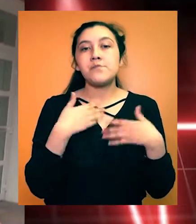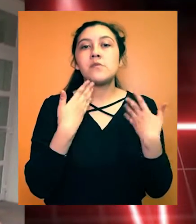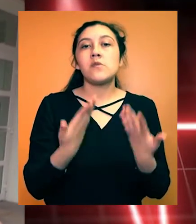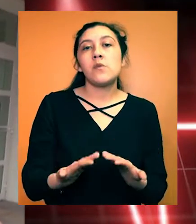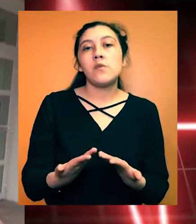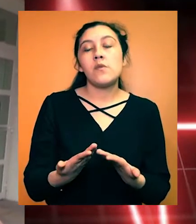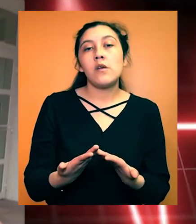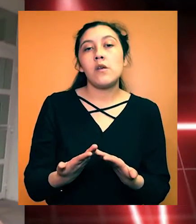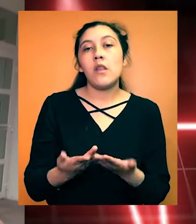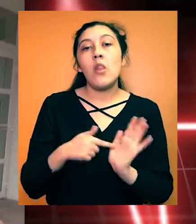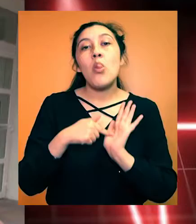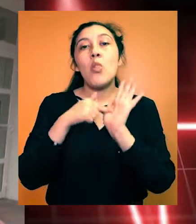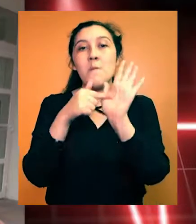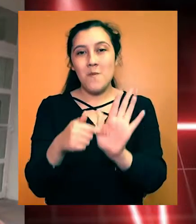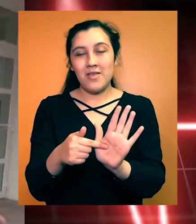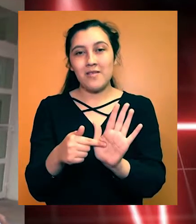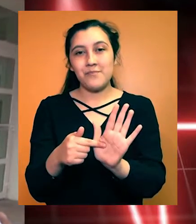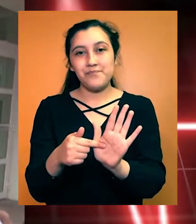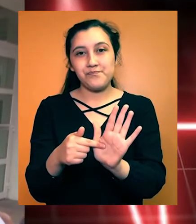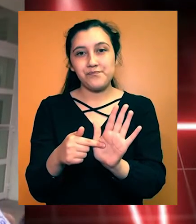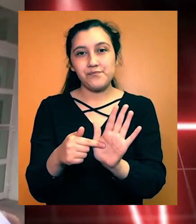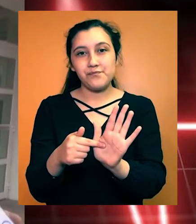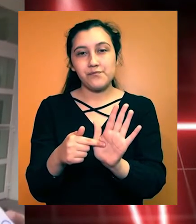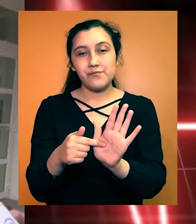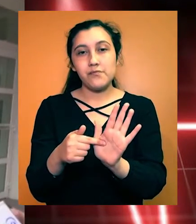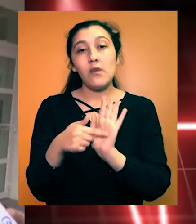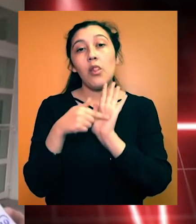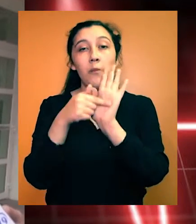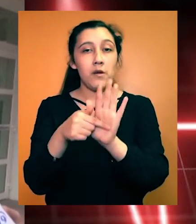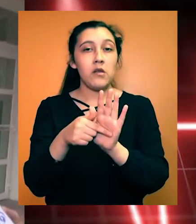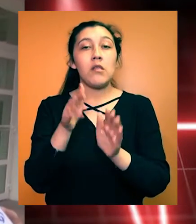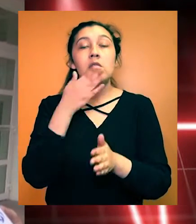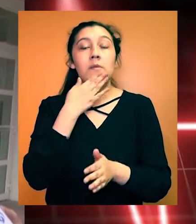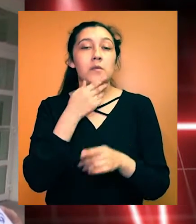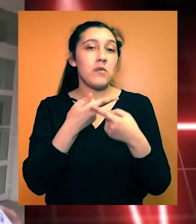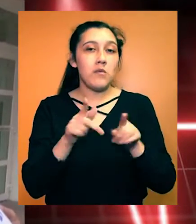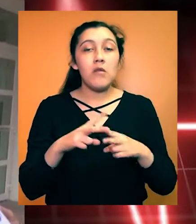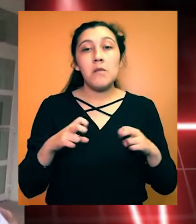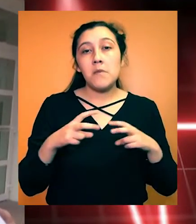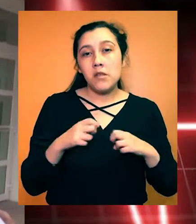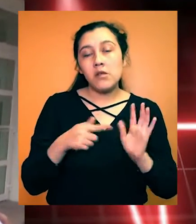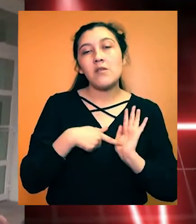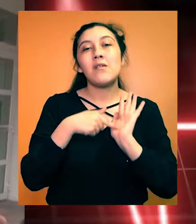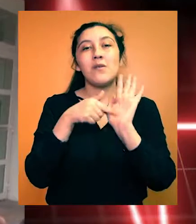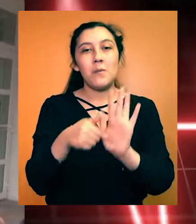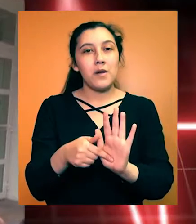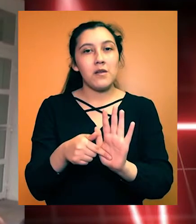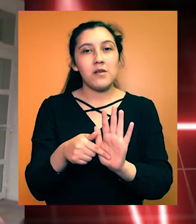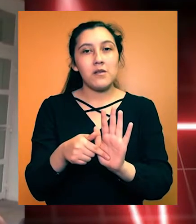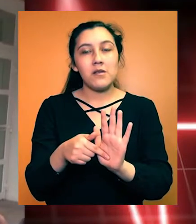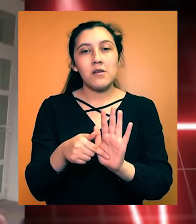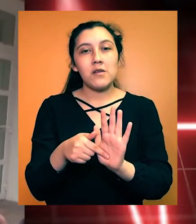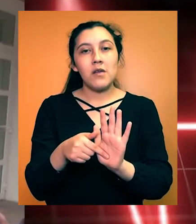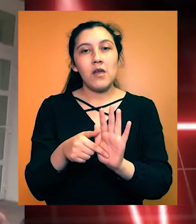tanto, nos da cuenta aquello de que, y dentro de otros antecedentes que también se recopilaron, nos da cuenta de que